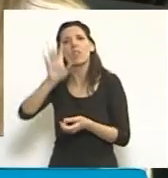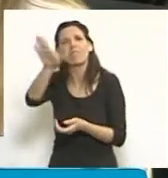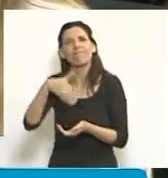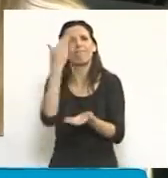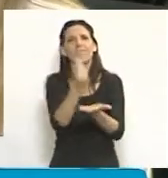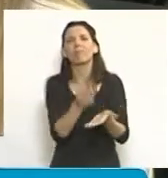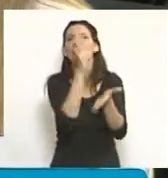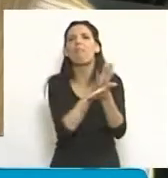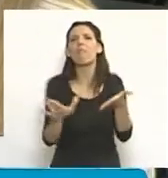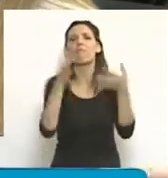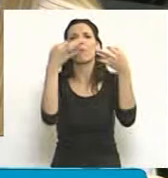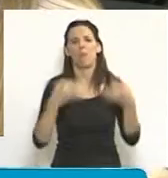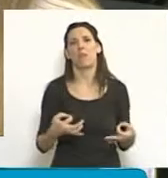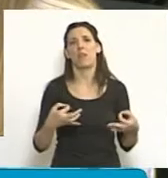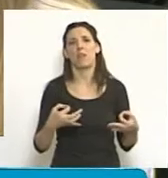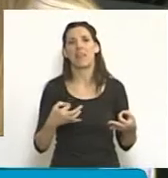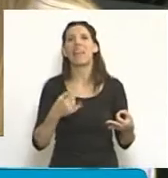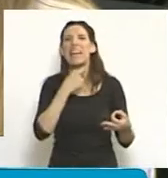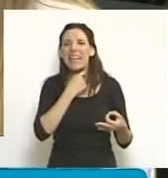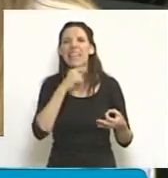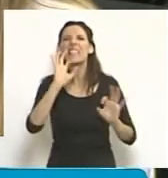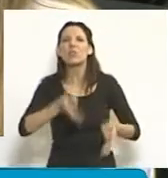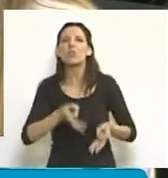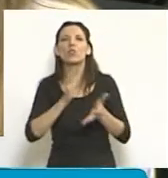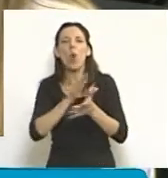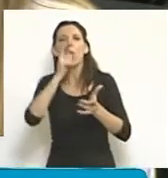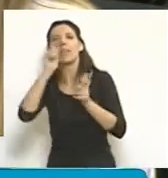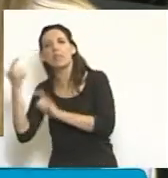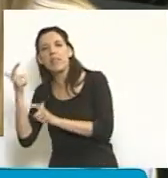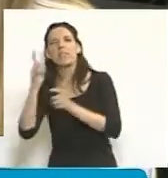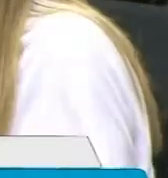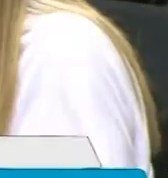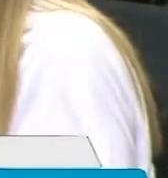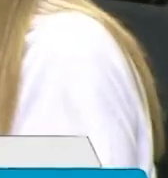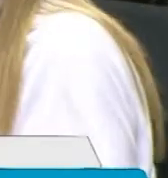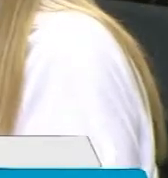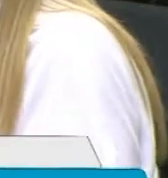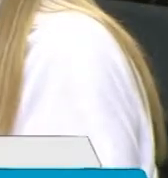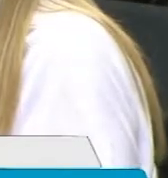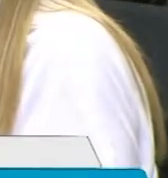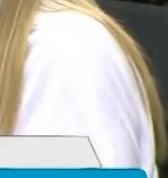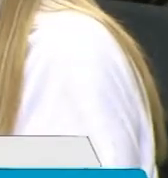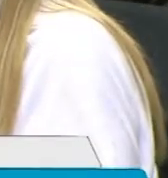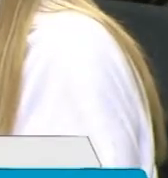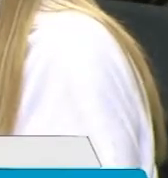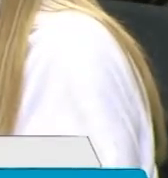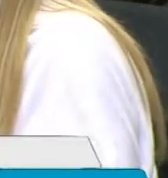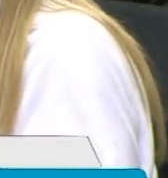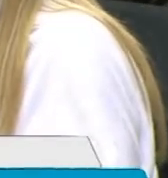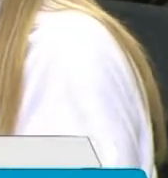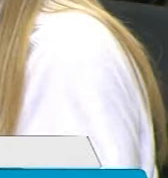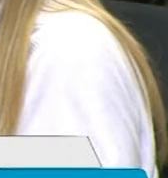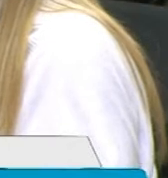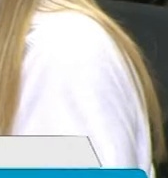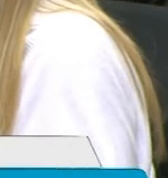y establecer un sistema objetivo y meritocrático en el proceso de selección. Eso tuvo algunas